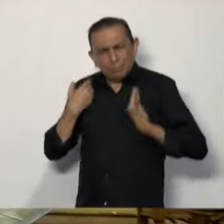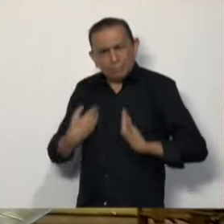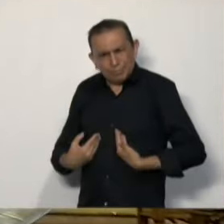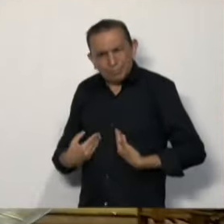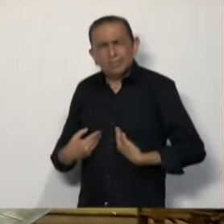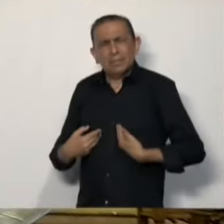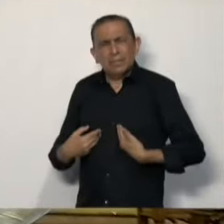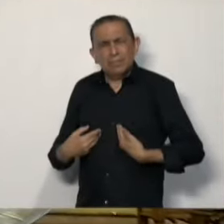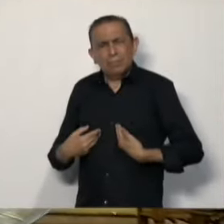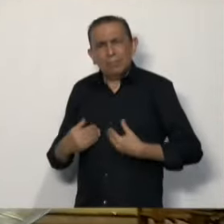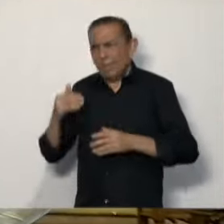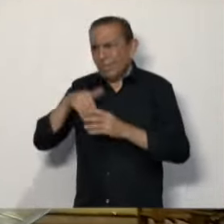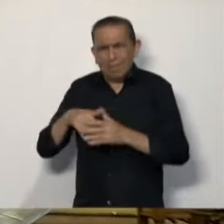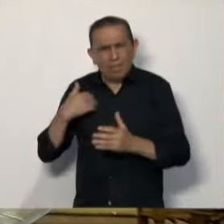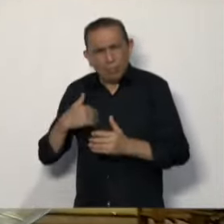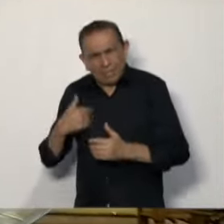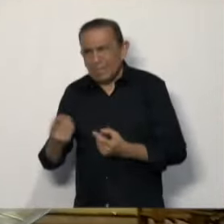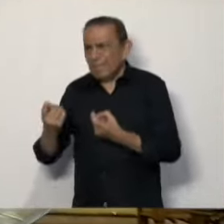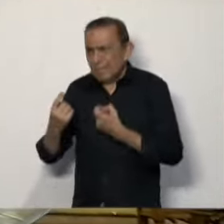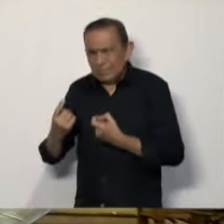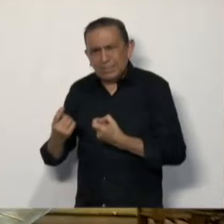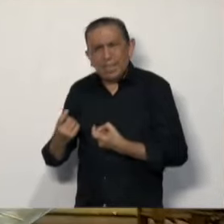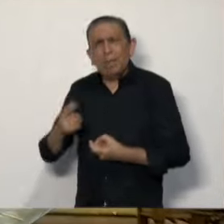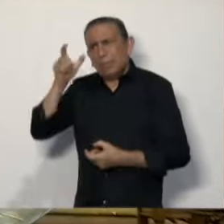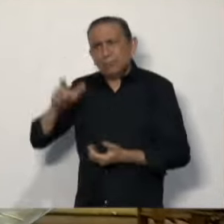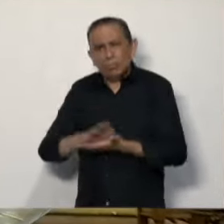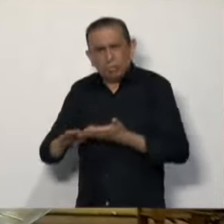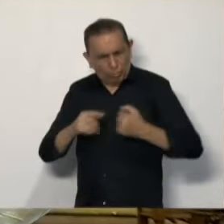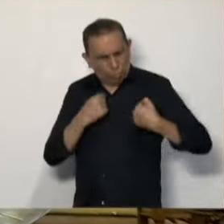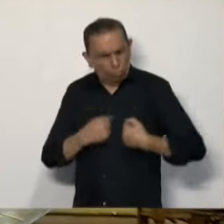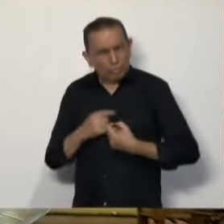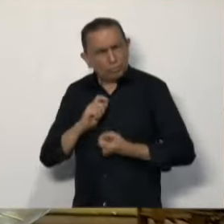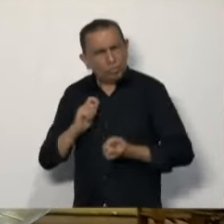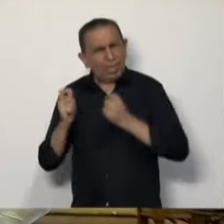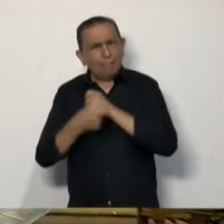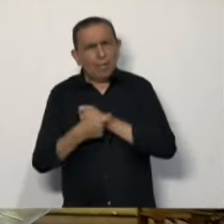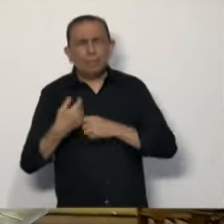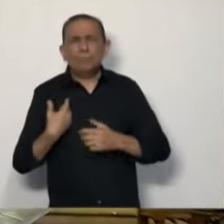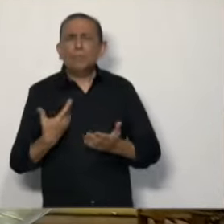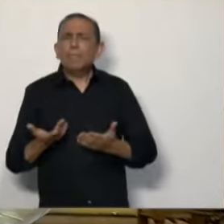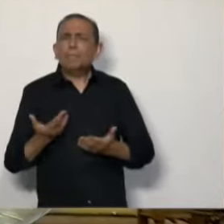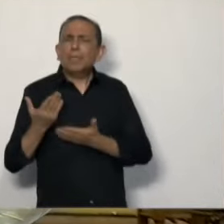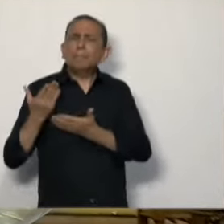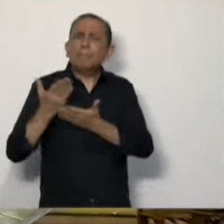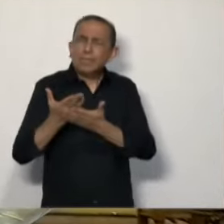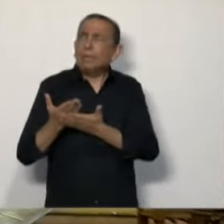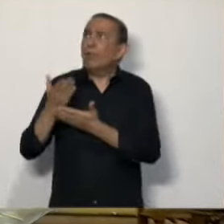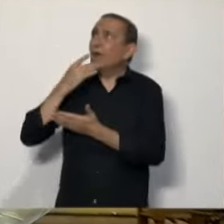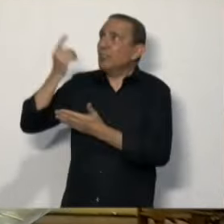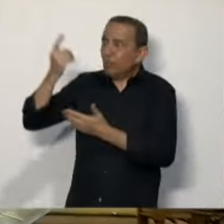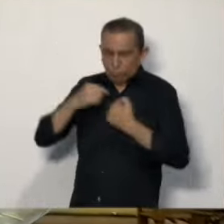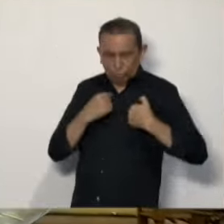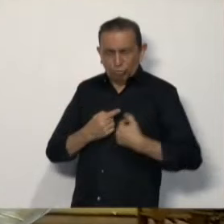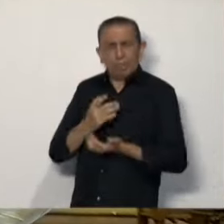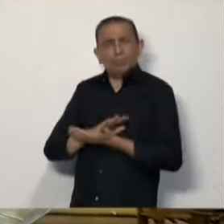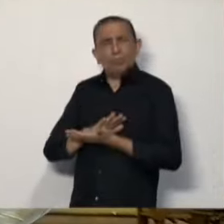en el país. Cambiemos el corazón, pidamos con el Salmo un corazón nuevo, un